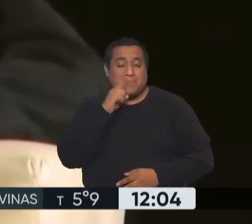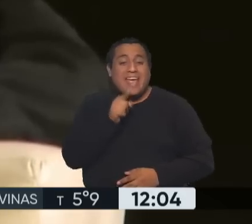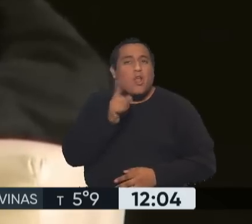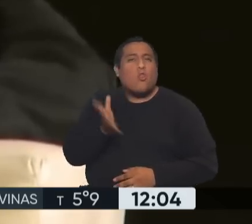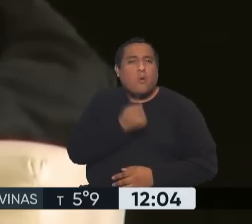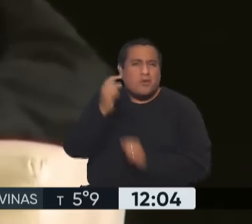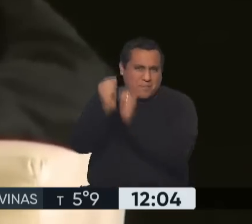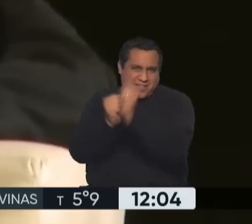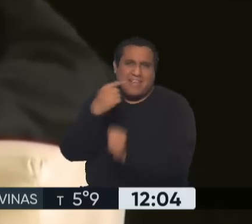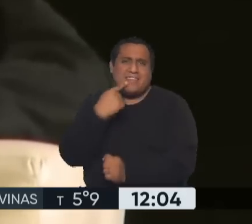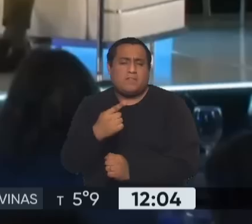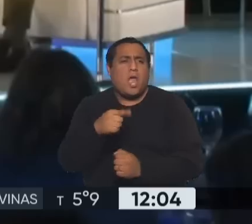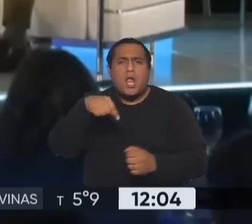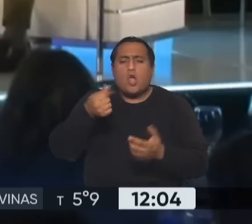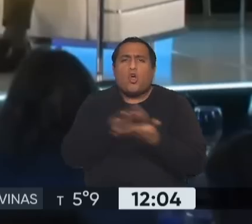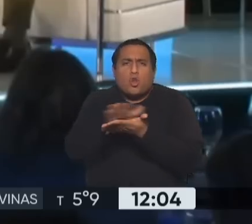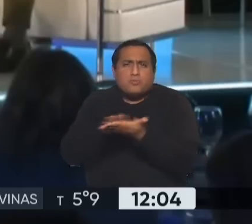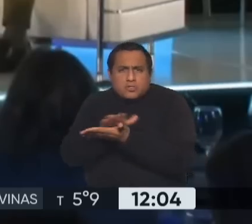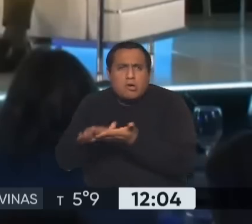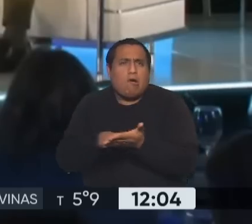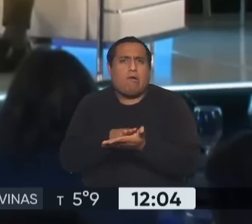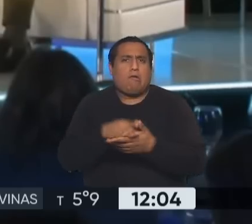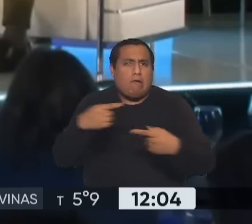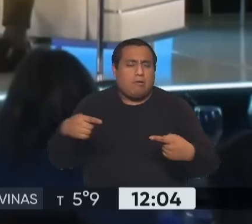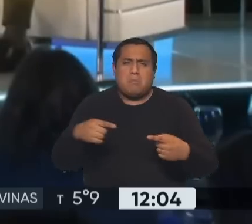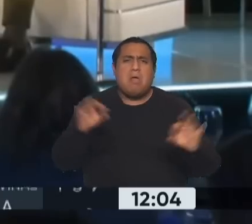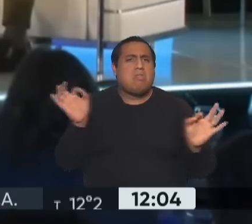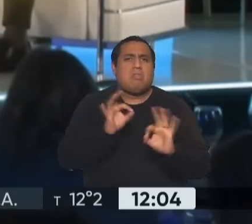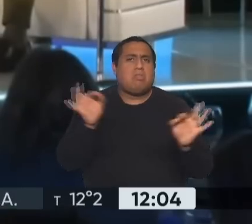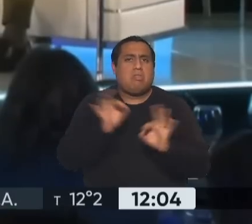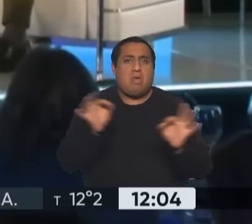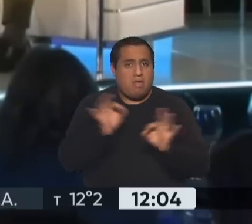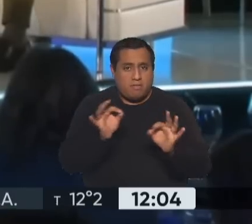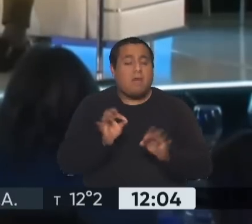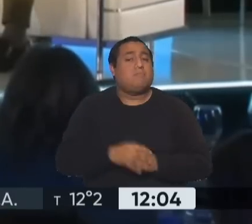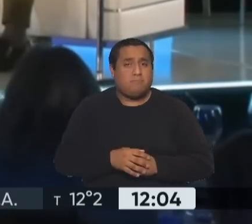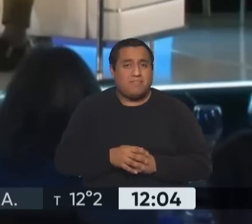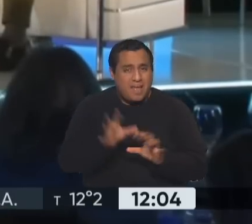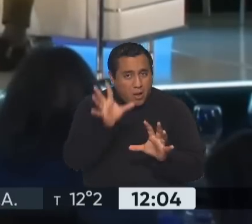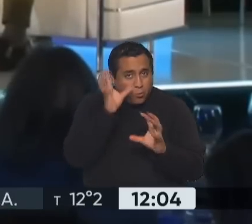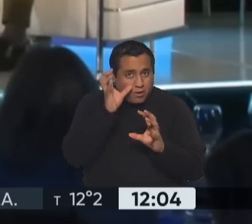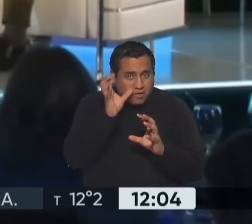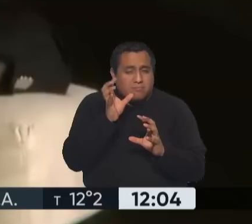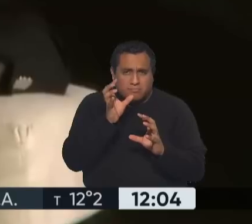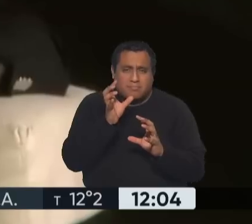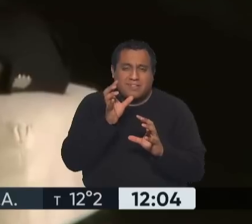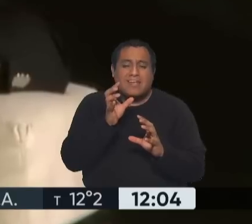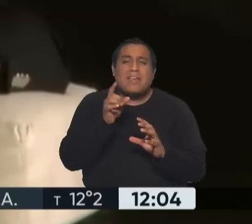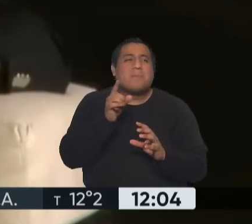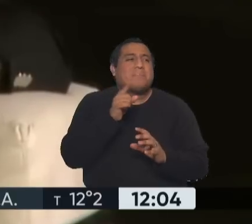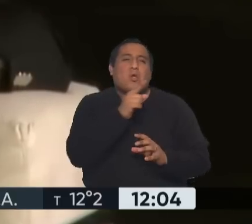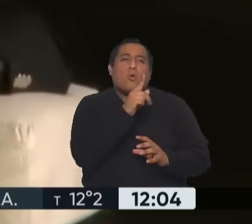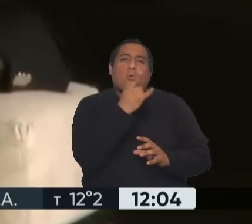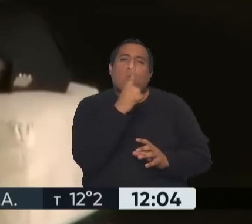hubo corrupción ni direccionamiento en el pliego de licitación. Recordemos que además en su